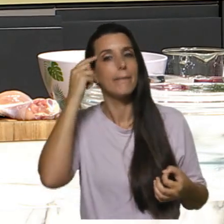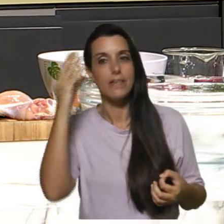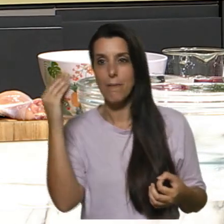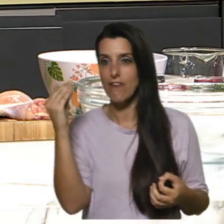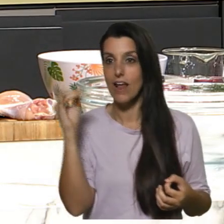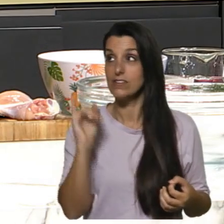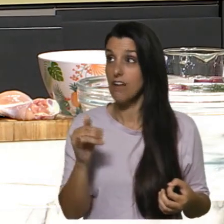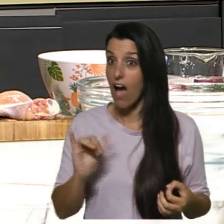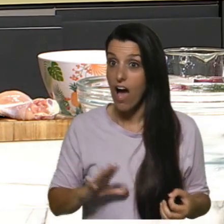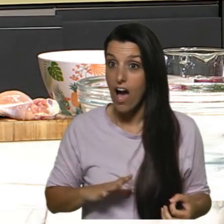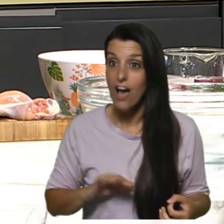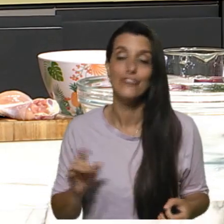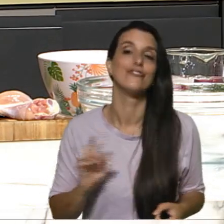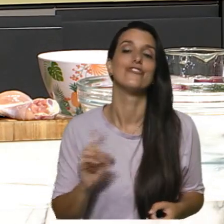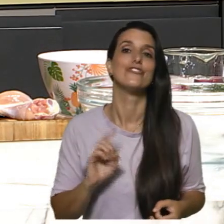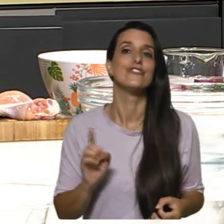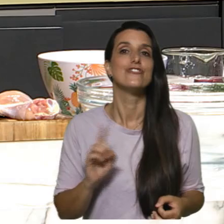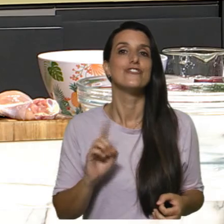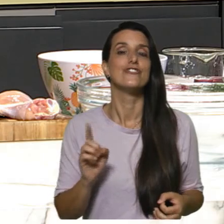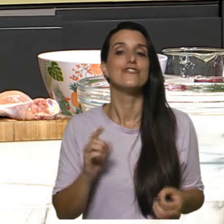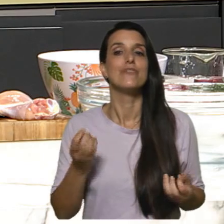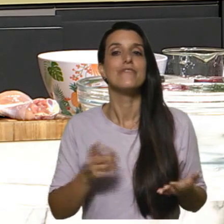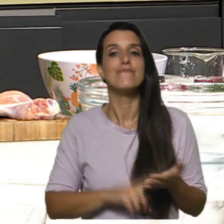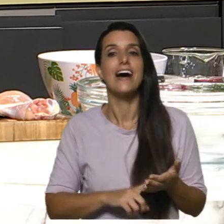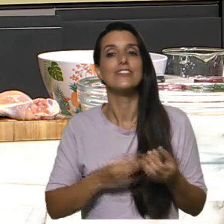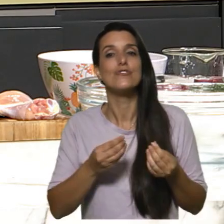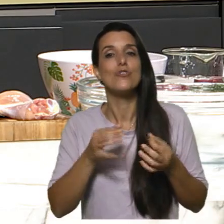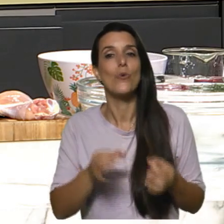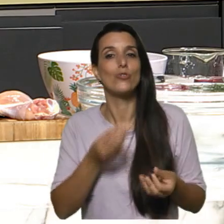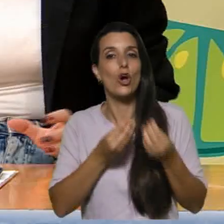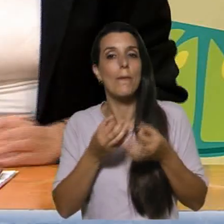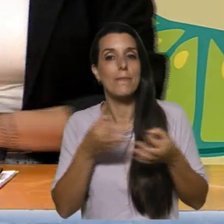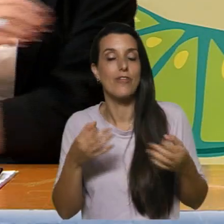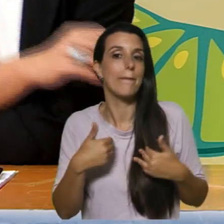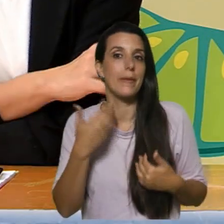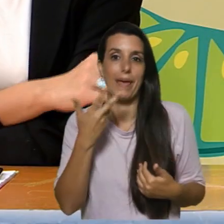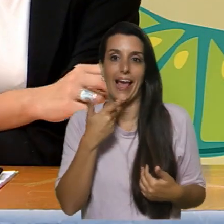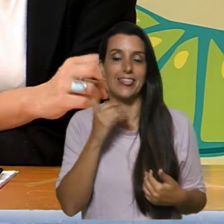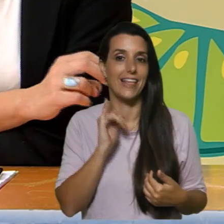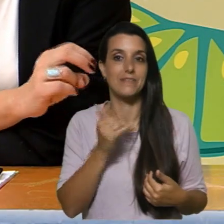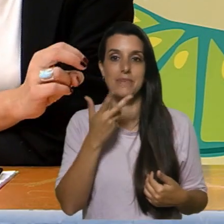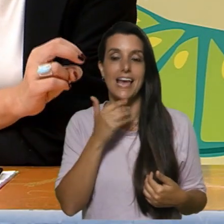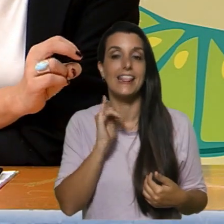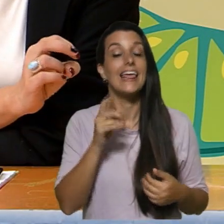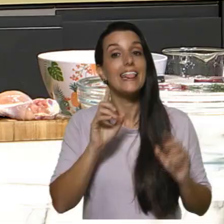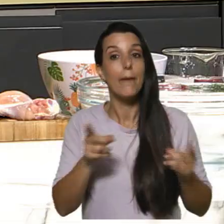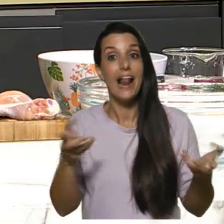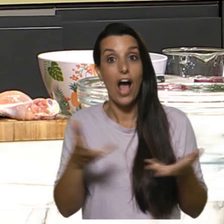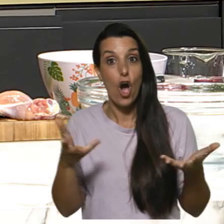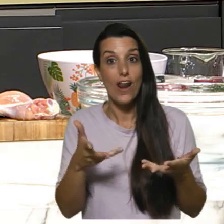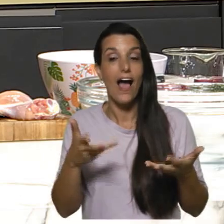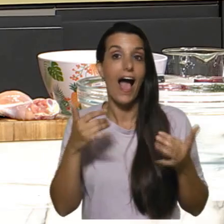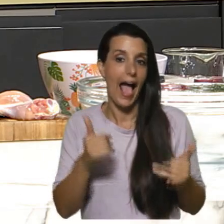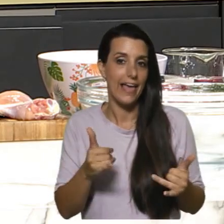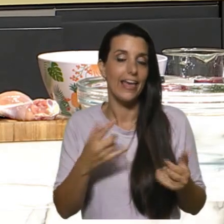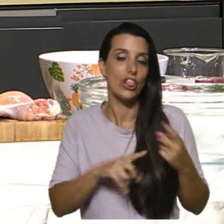tenía papines. Yo no, digo, pero bueno, está y además es como la porción ideal, ¿no? Para mí me encanta es el papín. Es ideal, sí. Ahí está. Y aparte ahora encontrás.